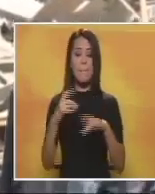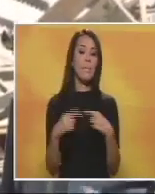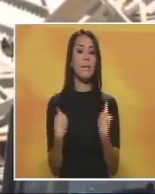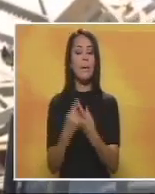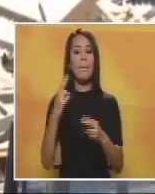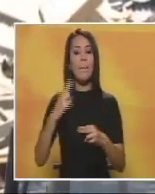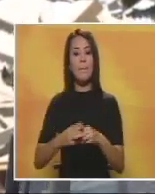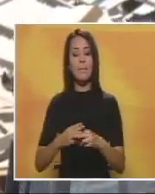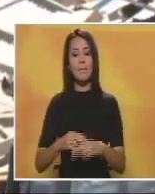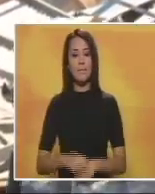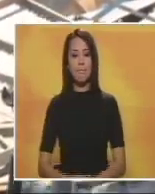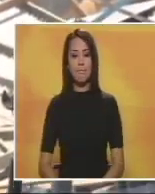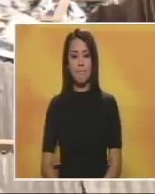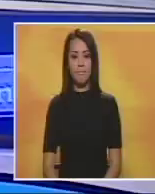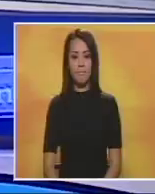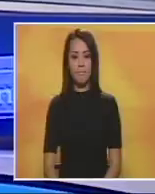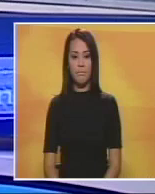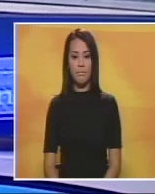zona a nivel 3.